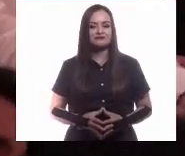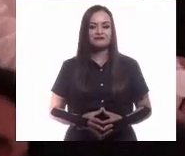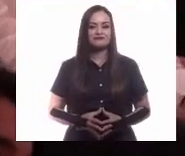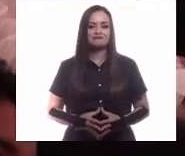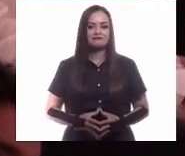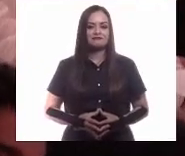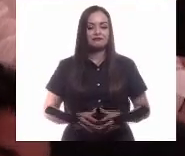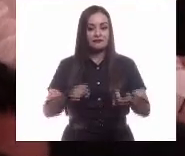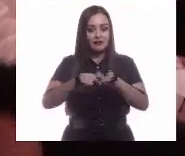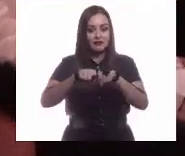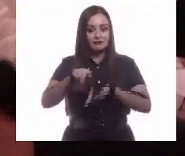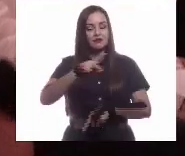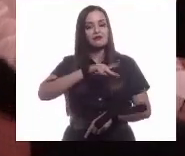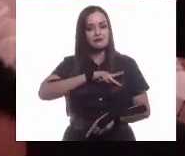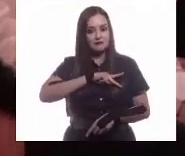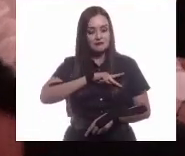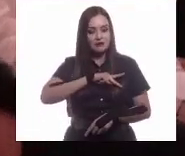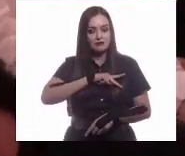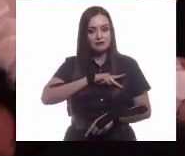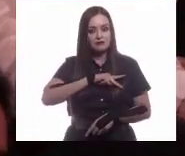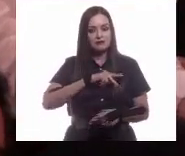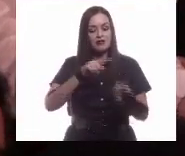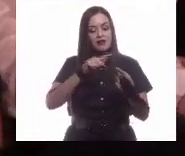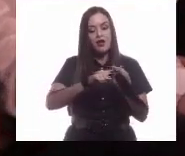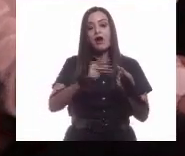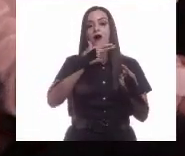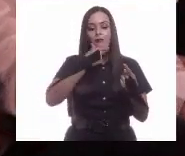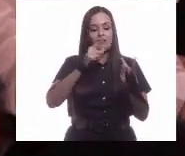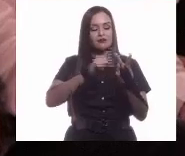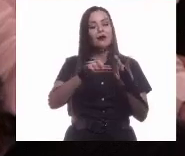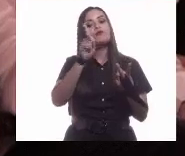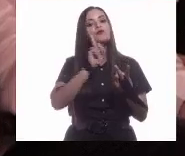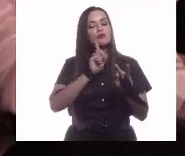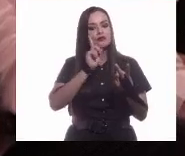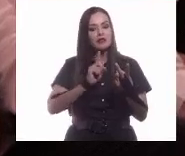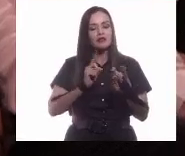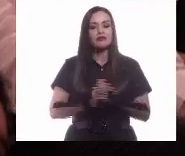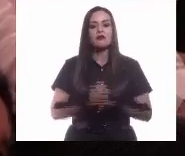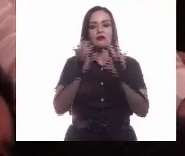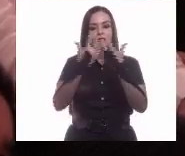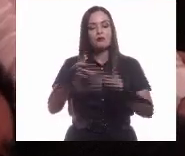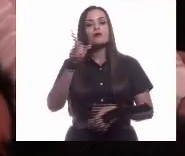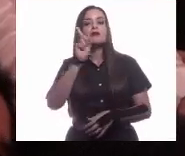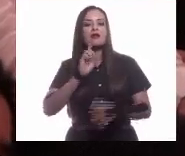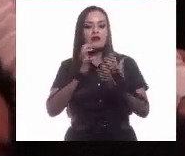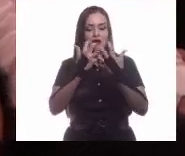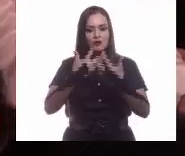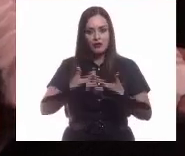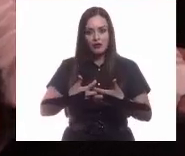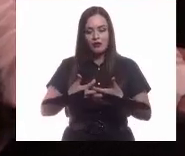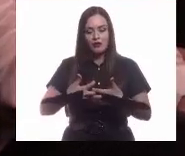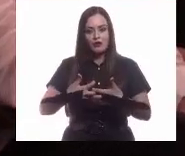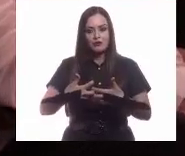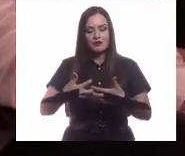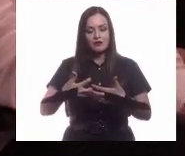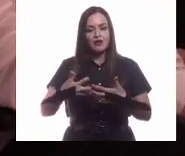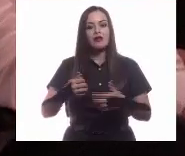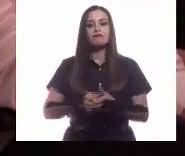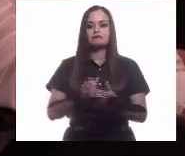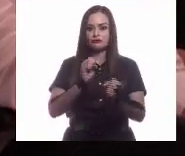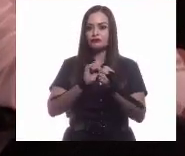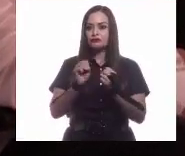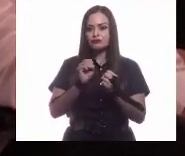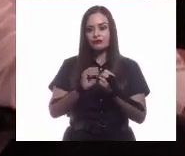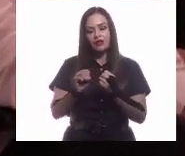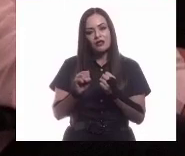Mis hermanos Ángel y Lupita, mis cuñadas, mi cuñado, mis suegros también